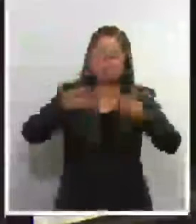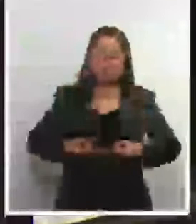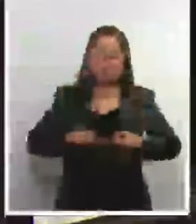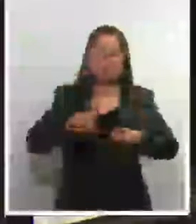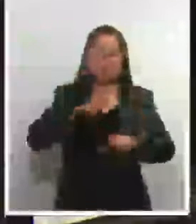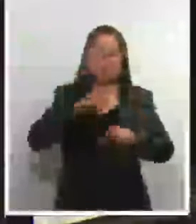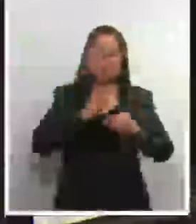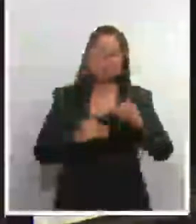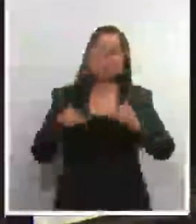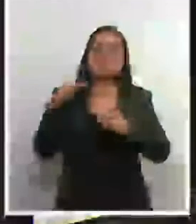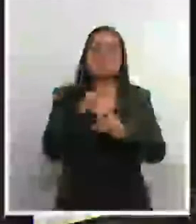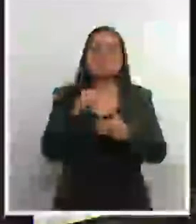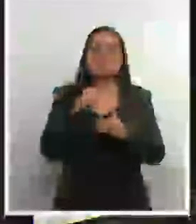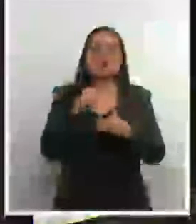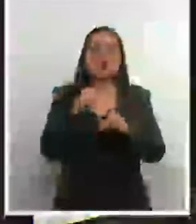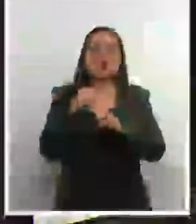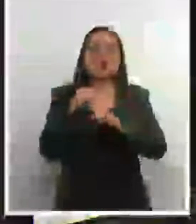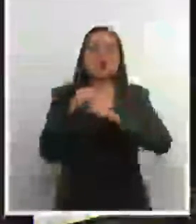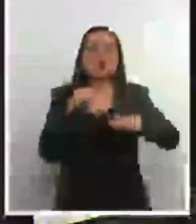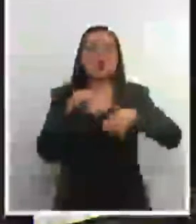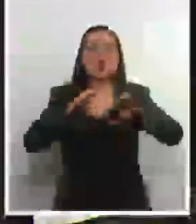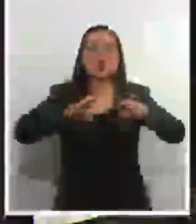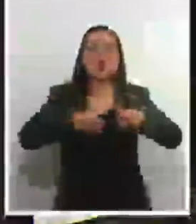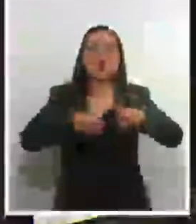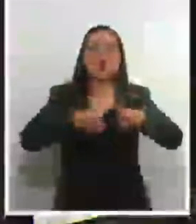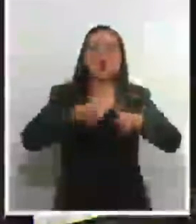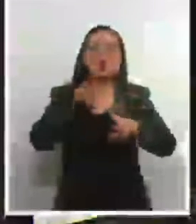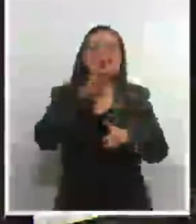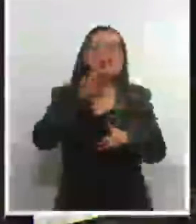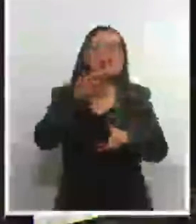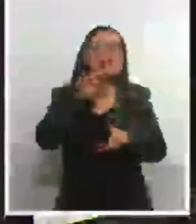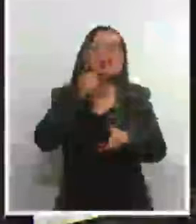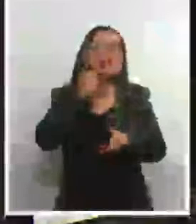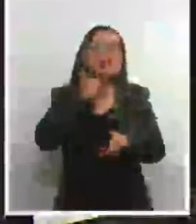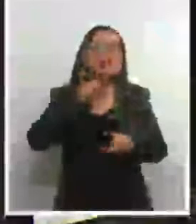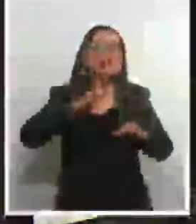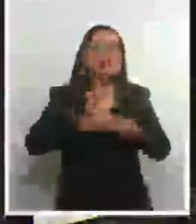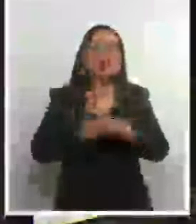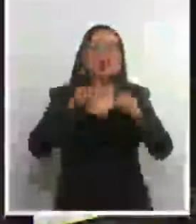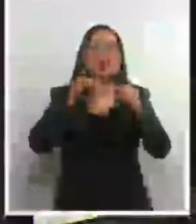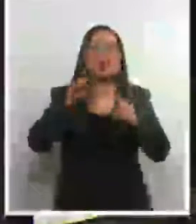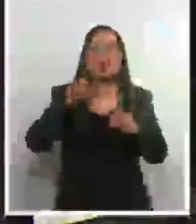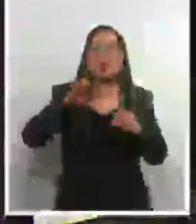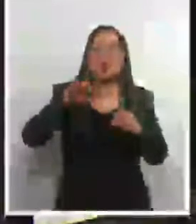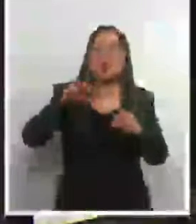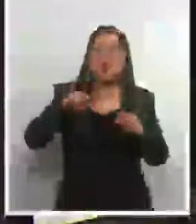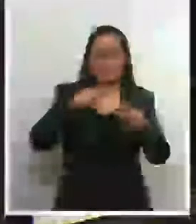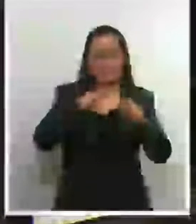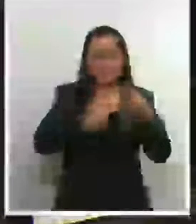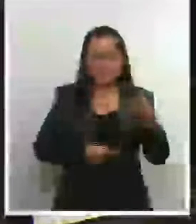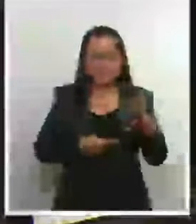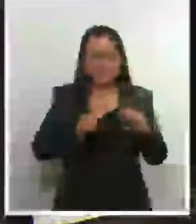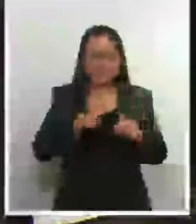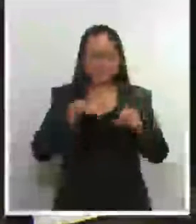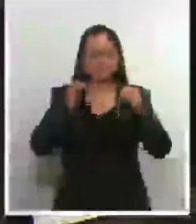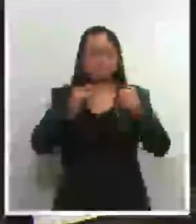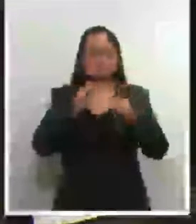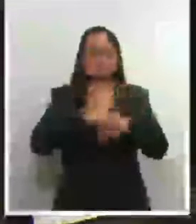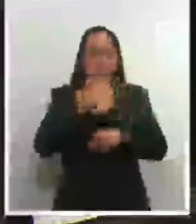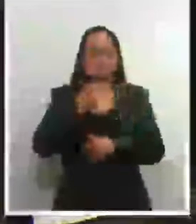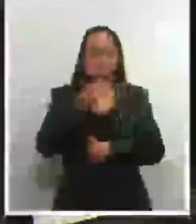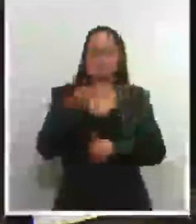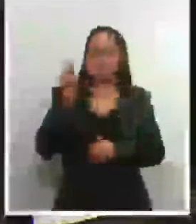se coloca por encima del Congreso, del Poder Legislativo, del Poder Judicial. Por eso a varios